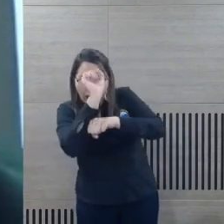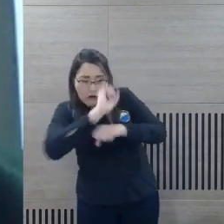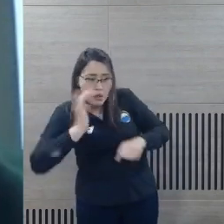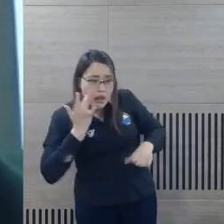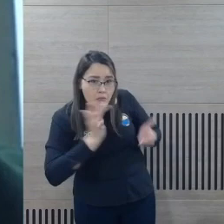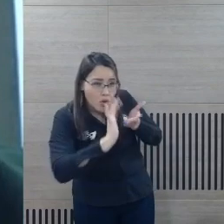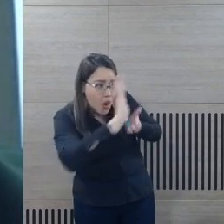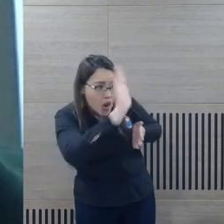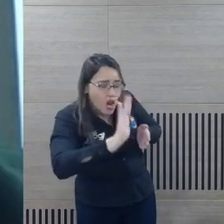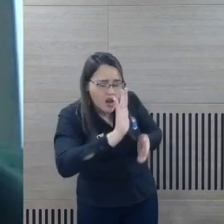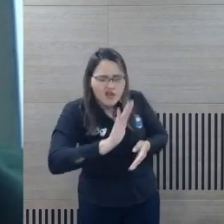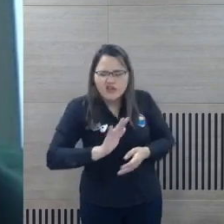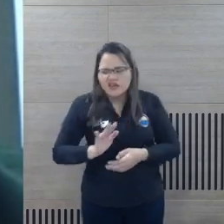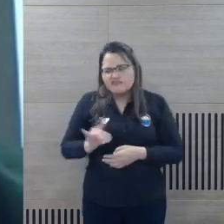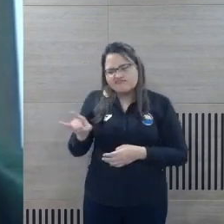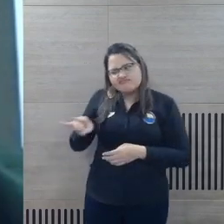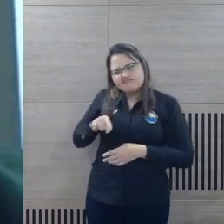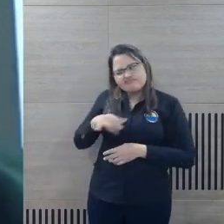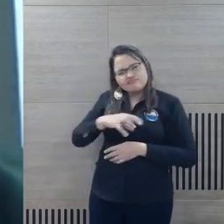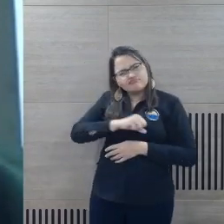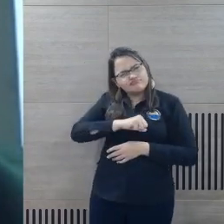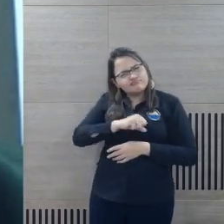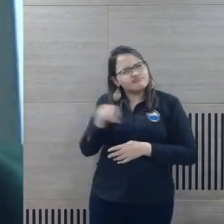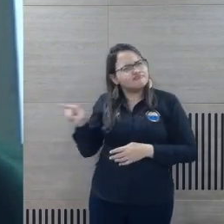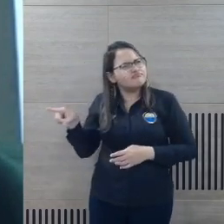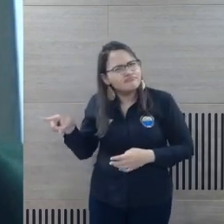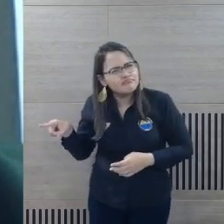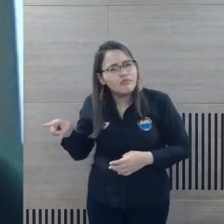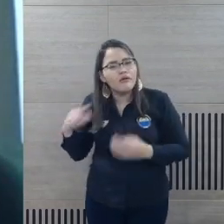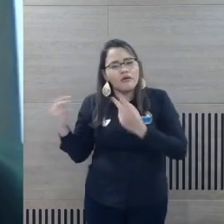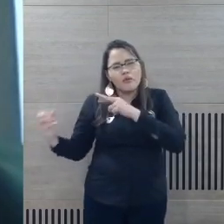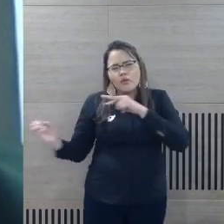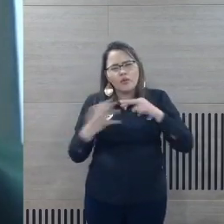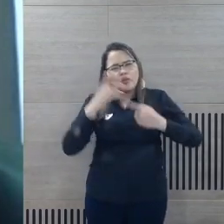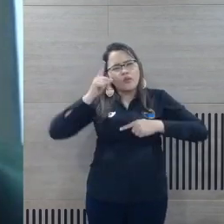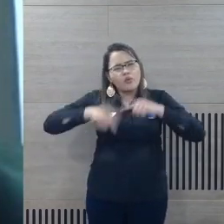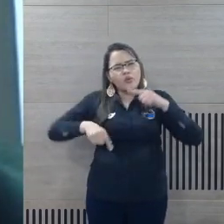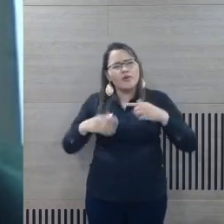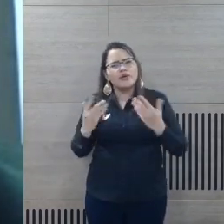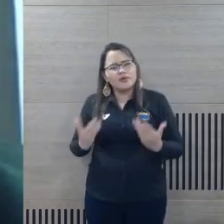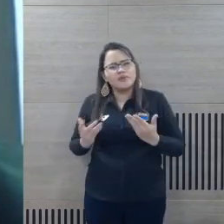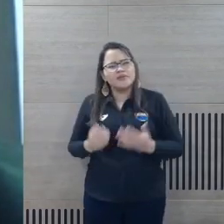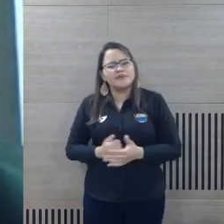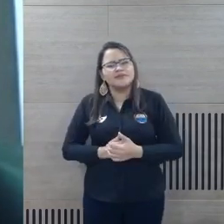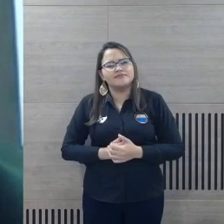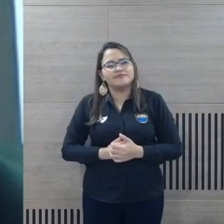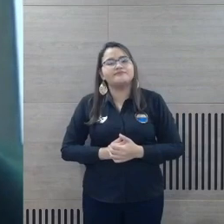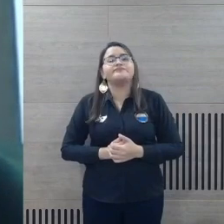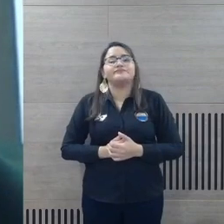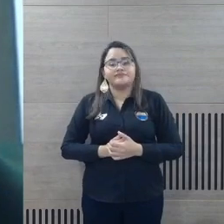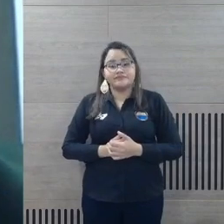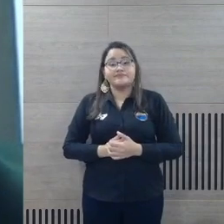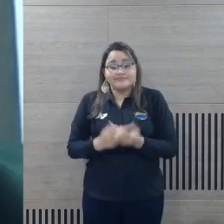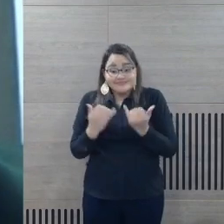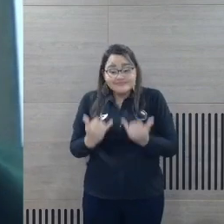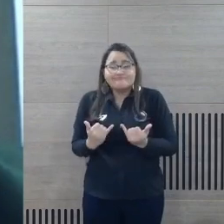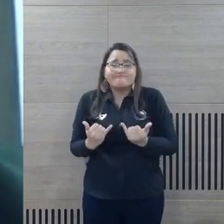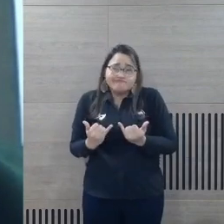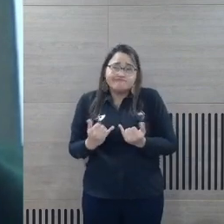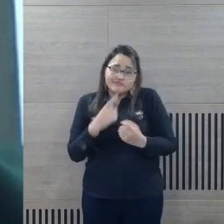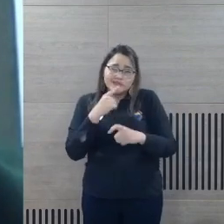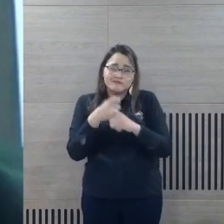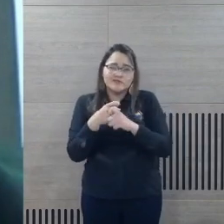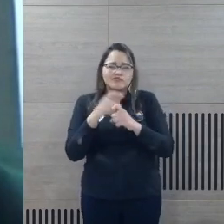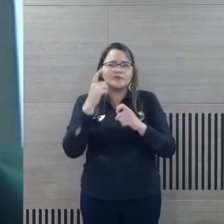desigualdad? El mundo laboral nos espera como unos profesionales excelentes y exitosos, pero el mundo de la